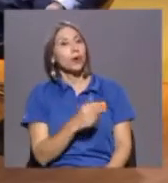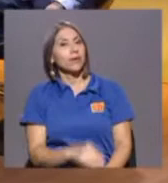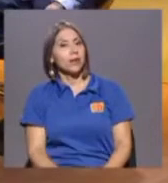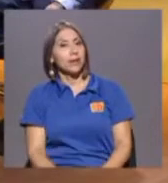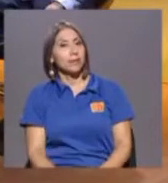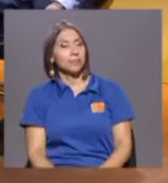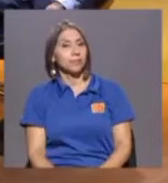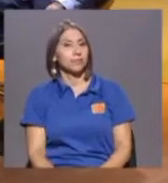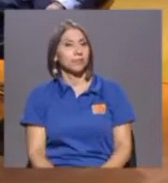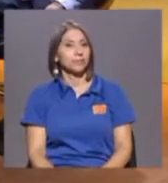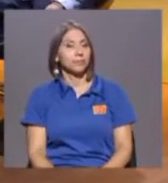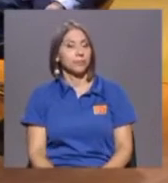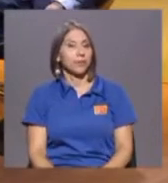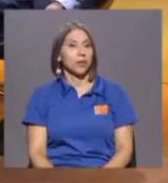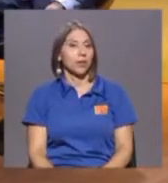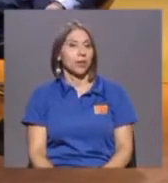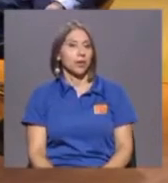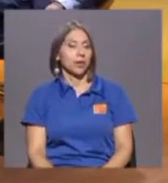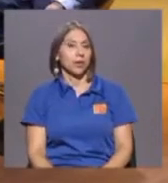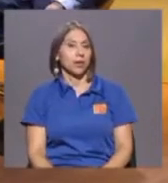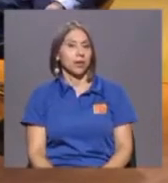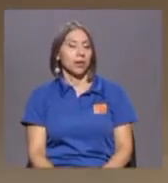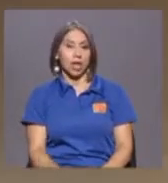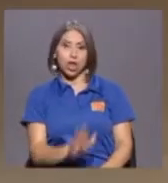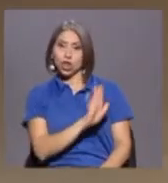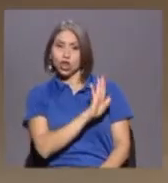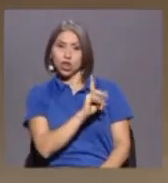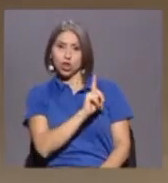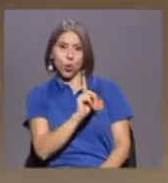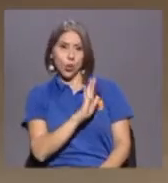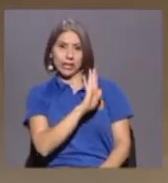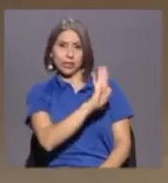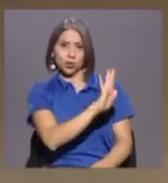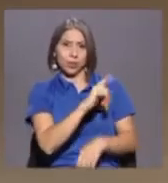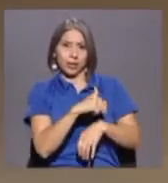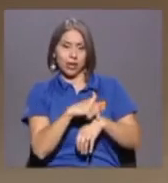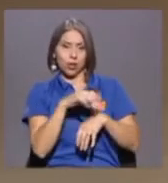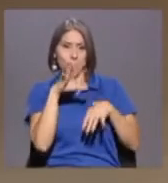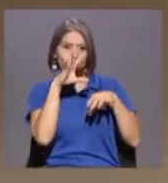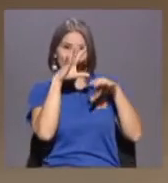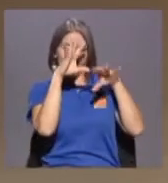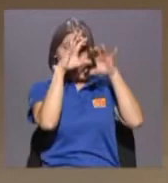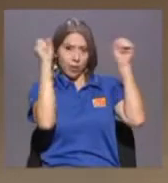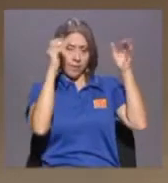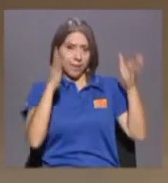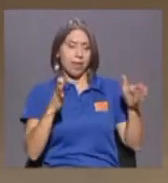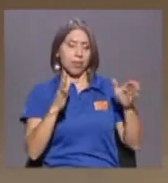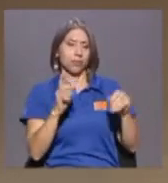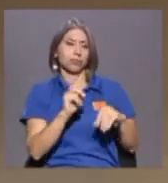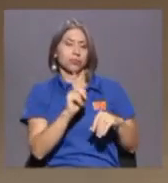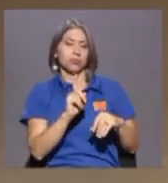del periodo suyo, pero estamos